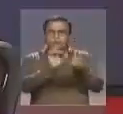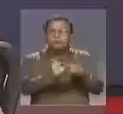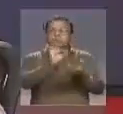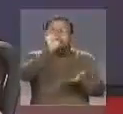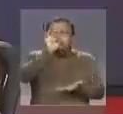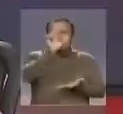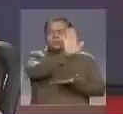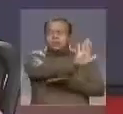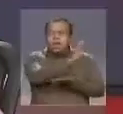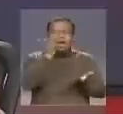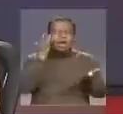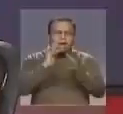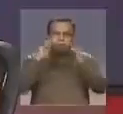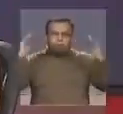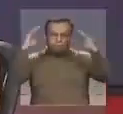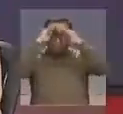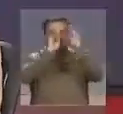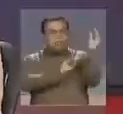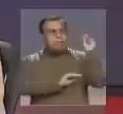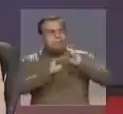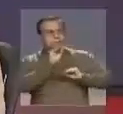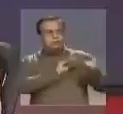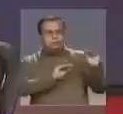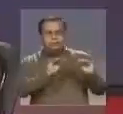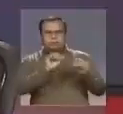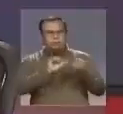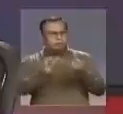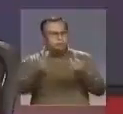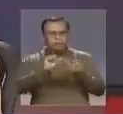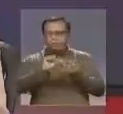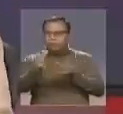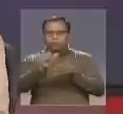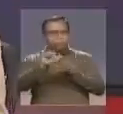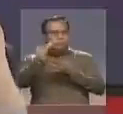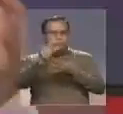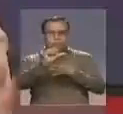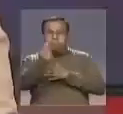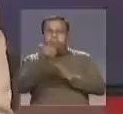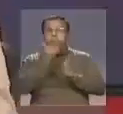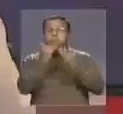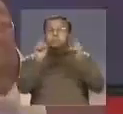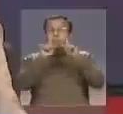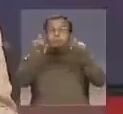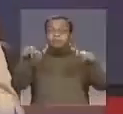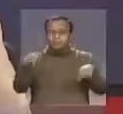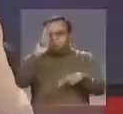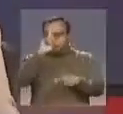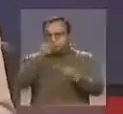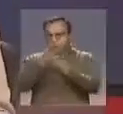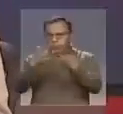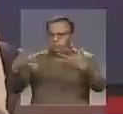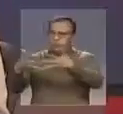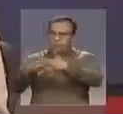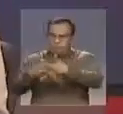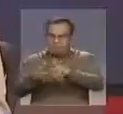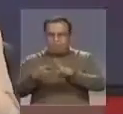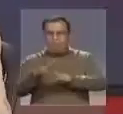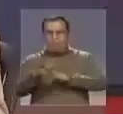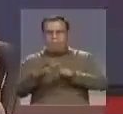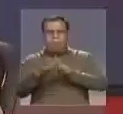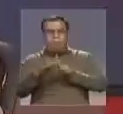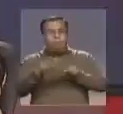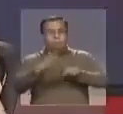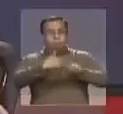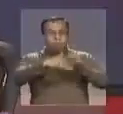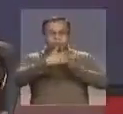ser, desde la esencia de la estética. Y eso lleva a otras cosas. Por ejemplo, hoy todo este tema de diversidad, de integridad, en todos